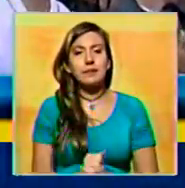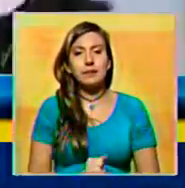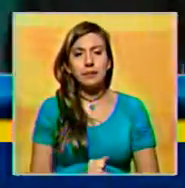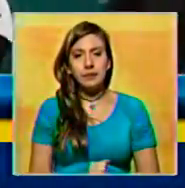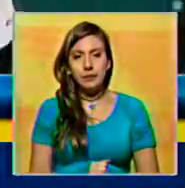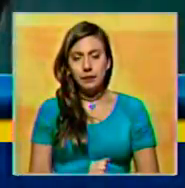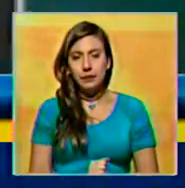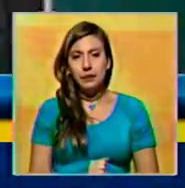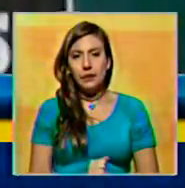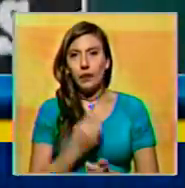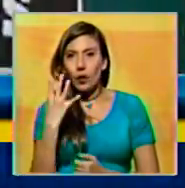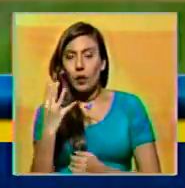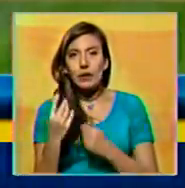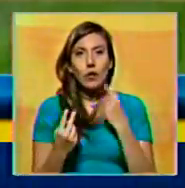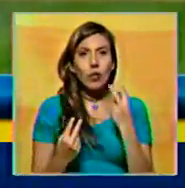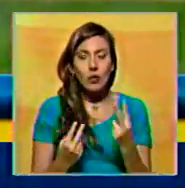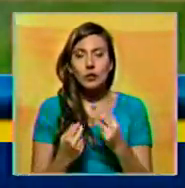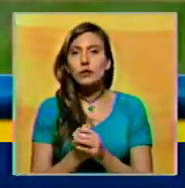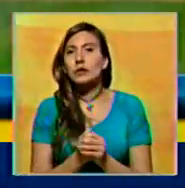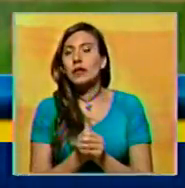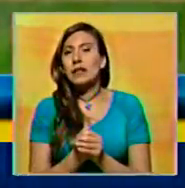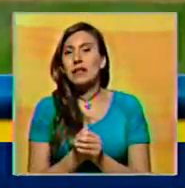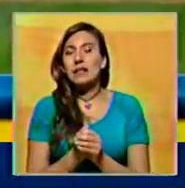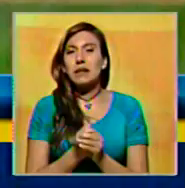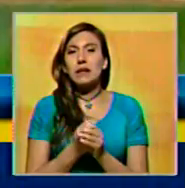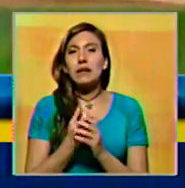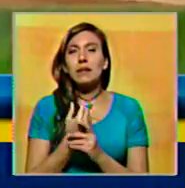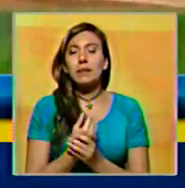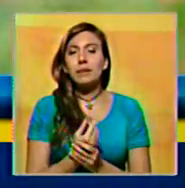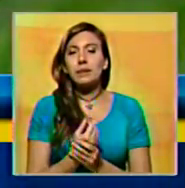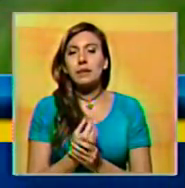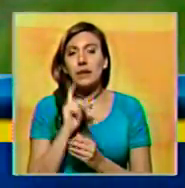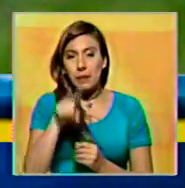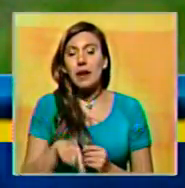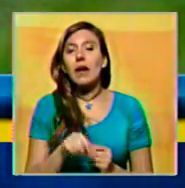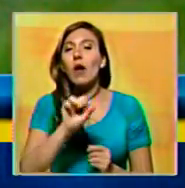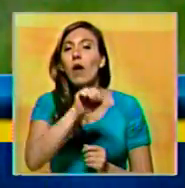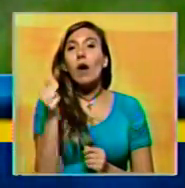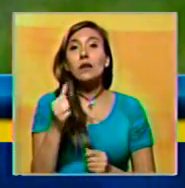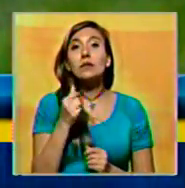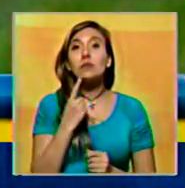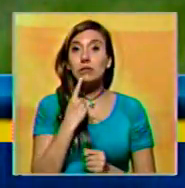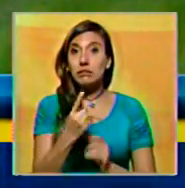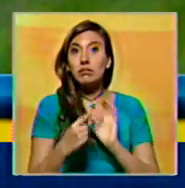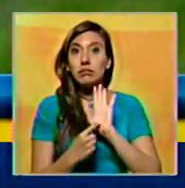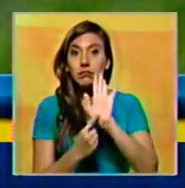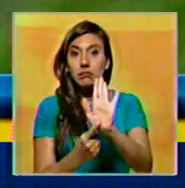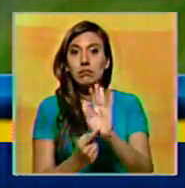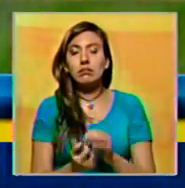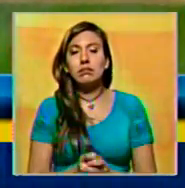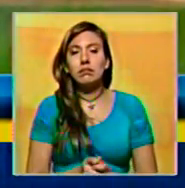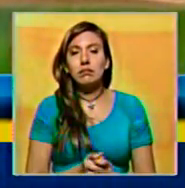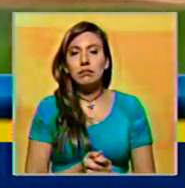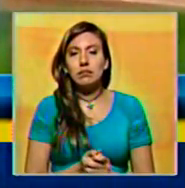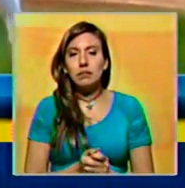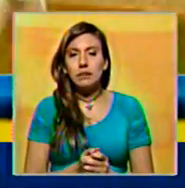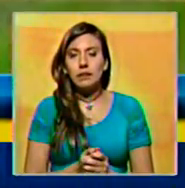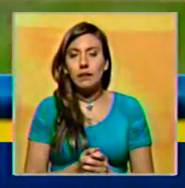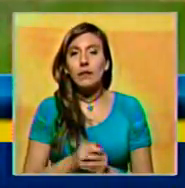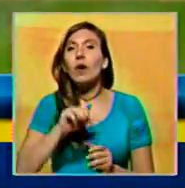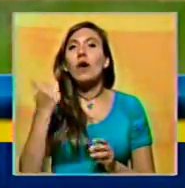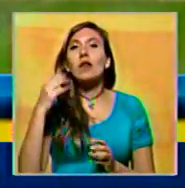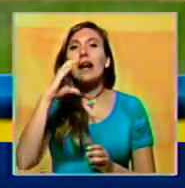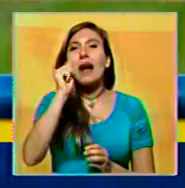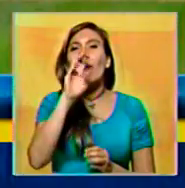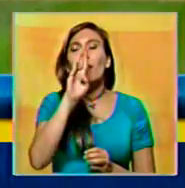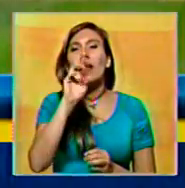4-2, con vuela cerca, 3 empujadas y una anotada. Abisael García también duplicó en 4 turnos con impulsada y anotada. Miguel Cabrera se fue de